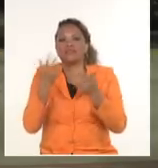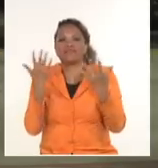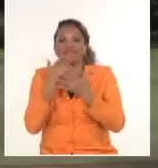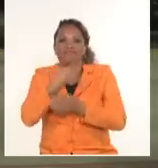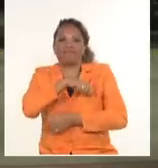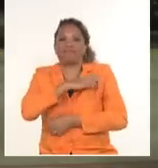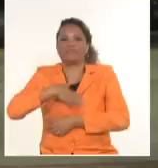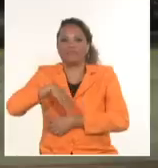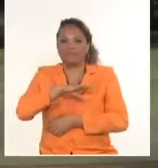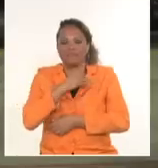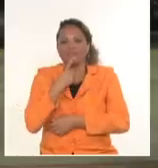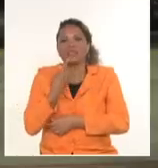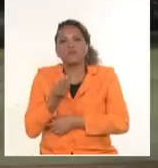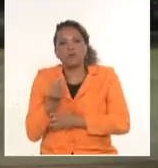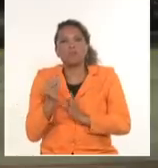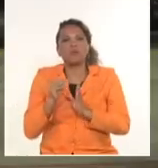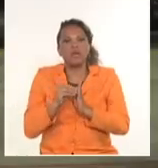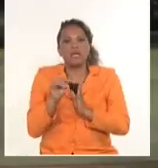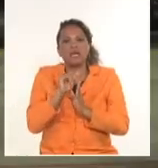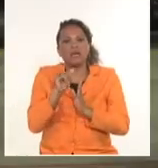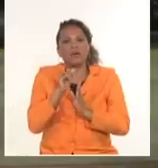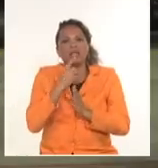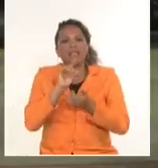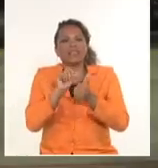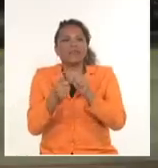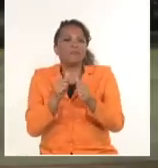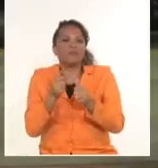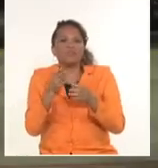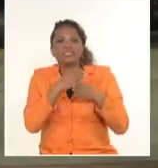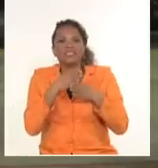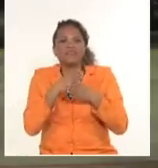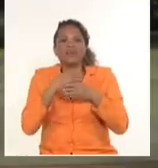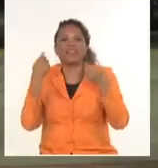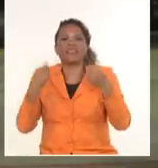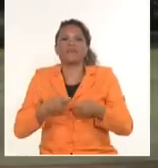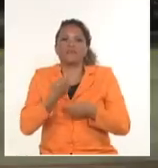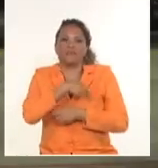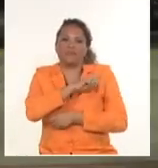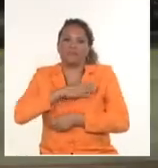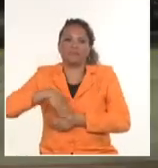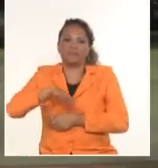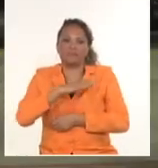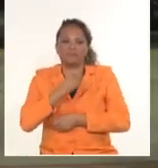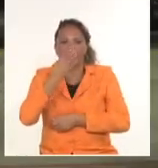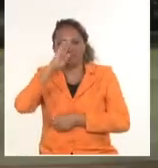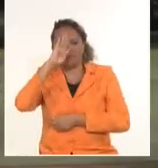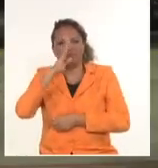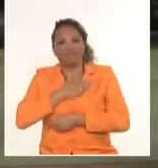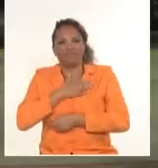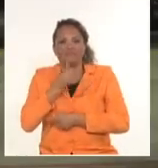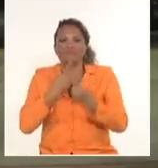cual podríamos añadir que el deporte es también un deber del pueblo. Un deber del pueblo cubano, es una